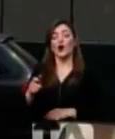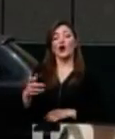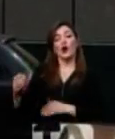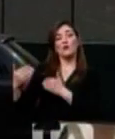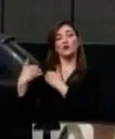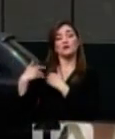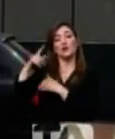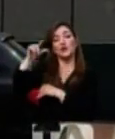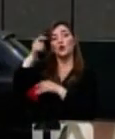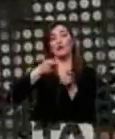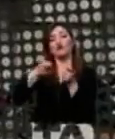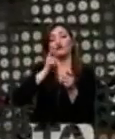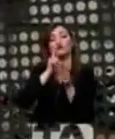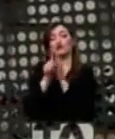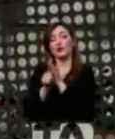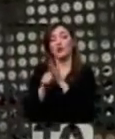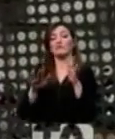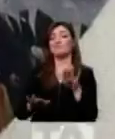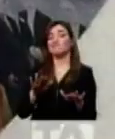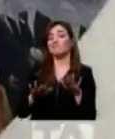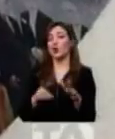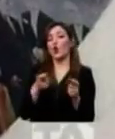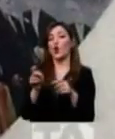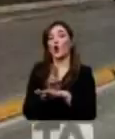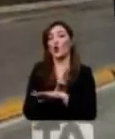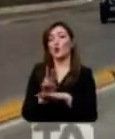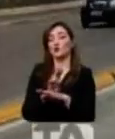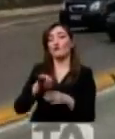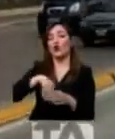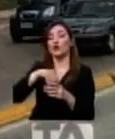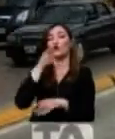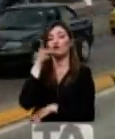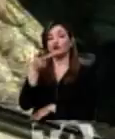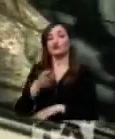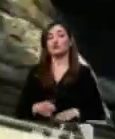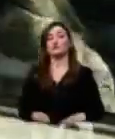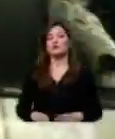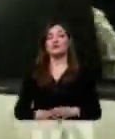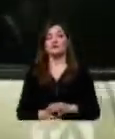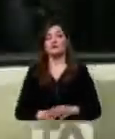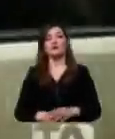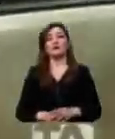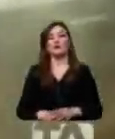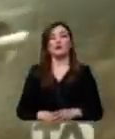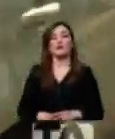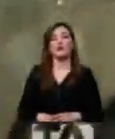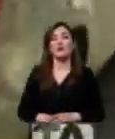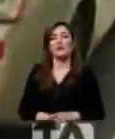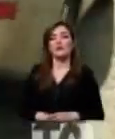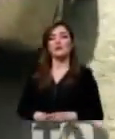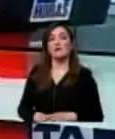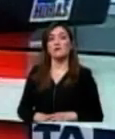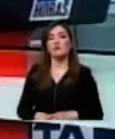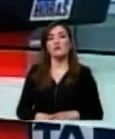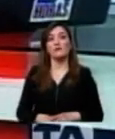del estado se ha denunciado el supuesto mal uso de fondos públicos en quito fausto yepes 24